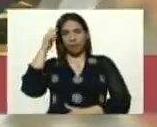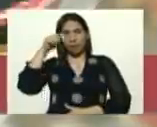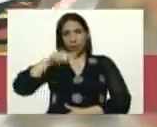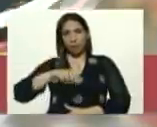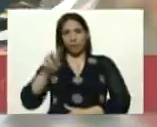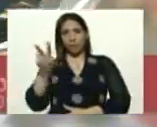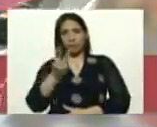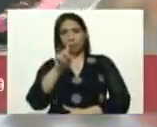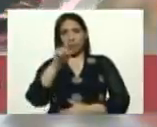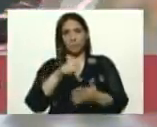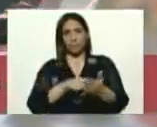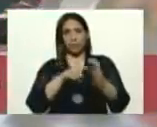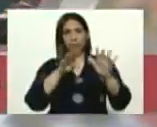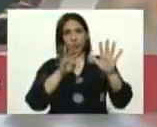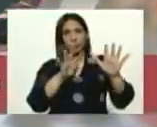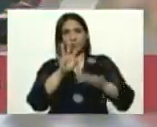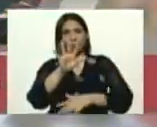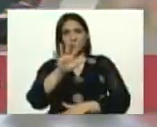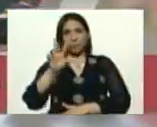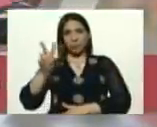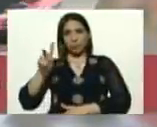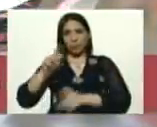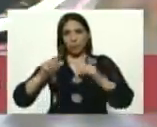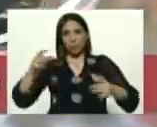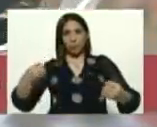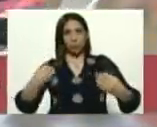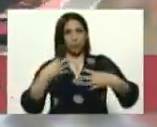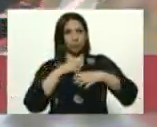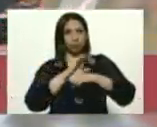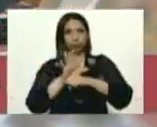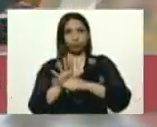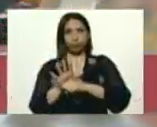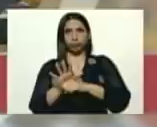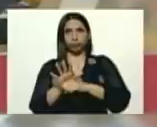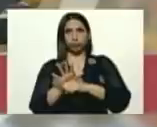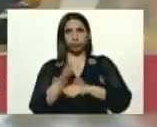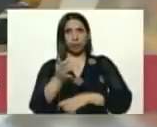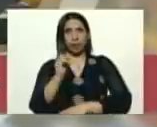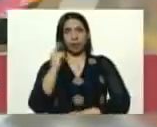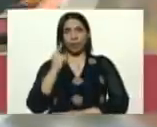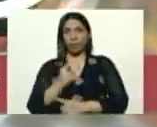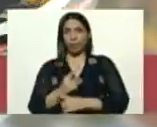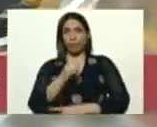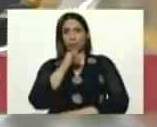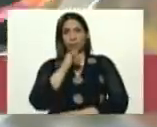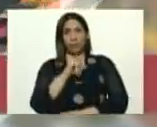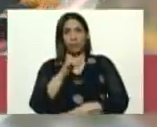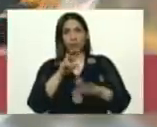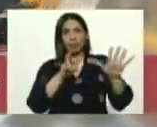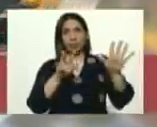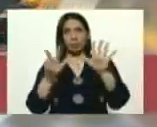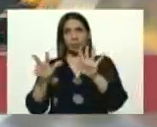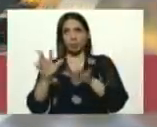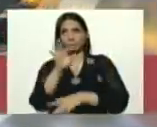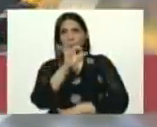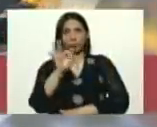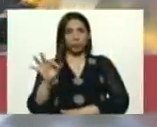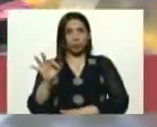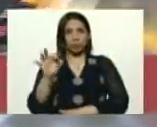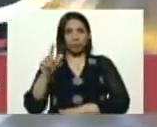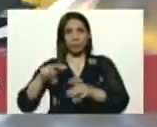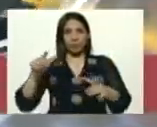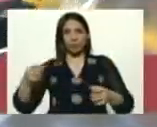registra 1.952 casos. Hay que mencionar el 78% de estos